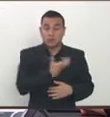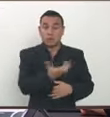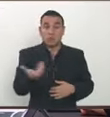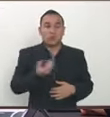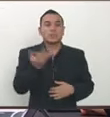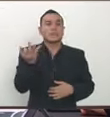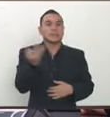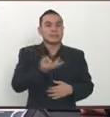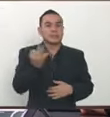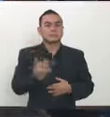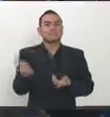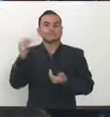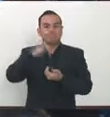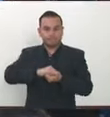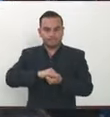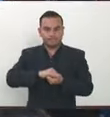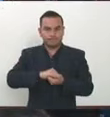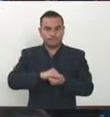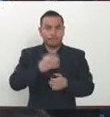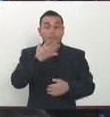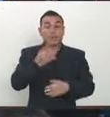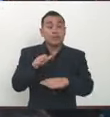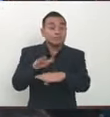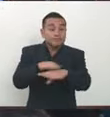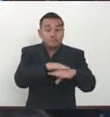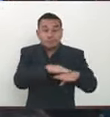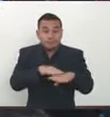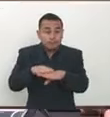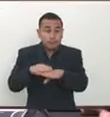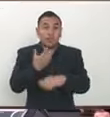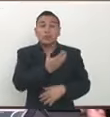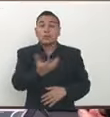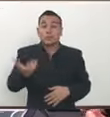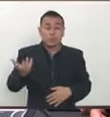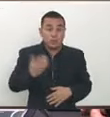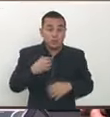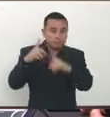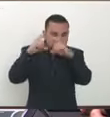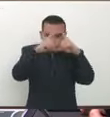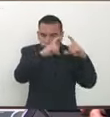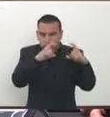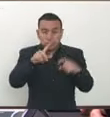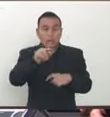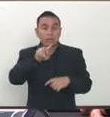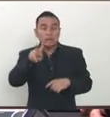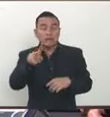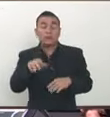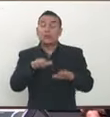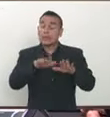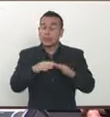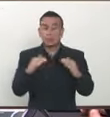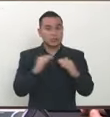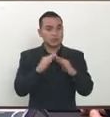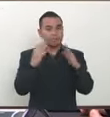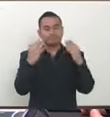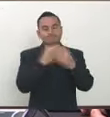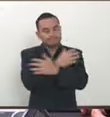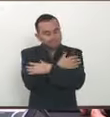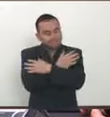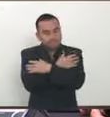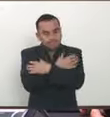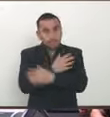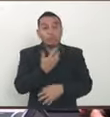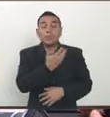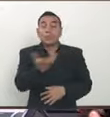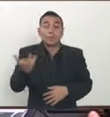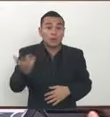unir. Yo hago un llamado a los medios de comunicación, hay muchos que felicito y agradezco, porque la verdad es que han volcado toda